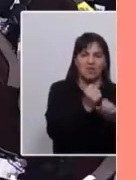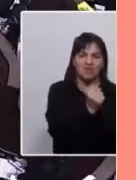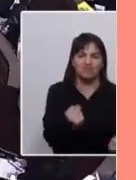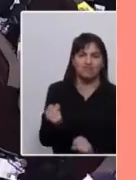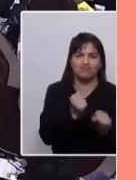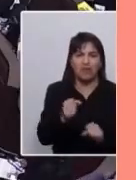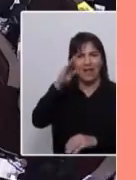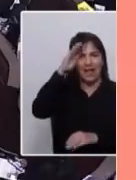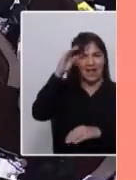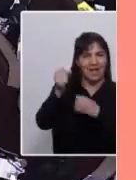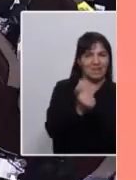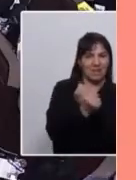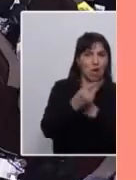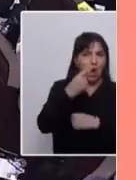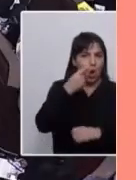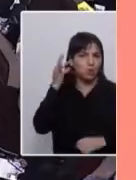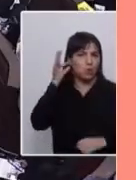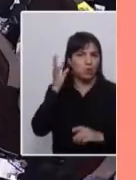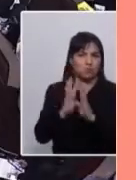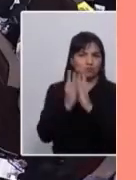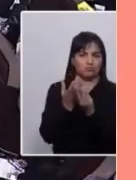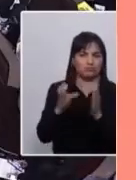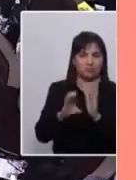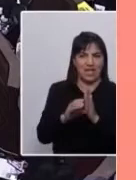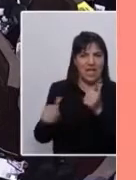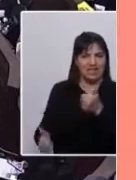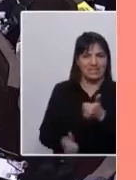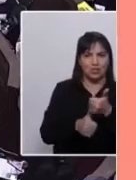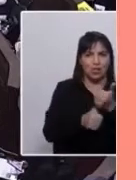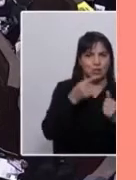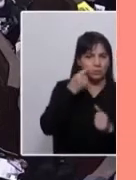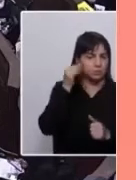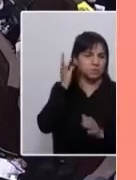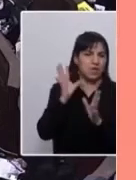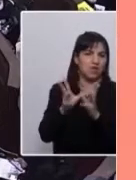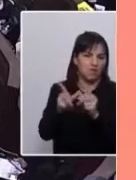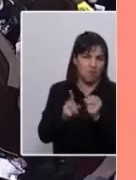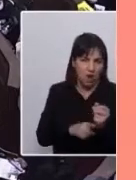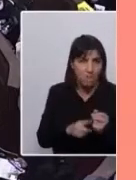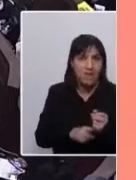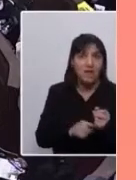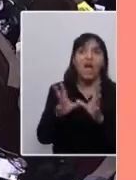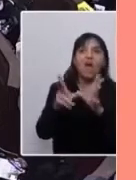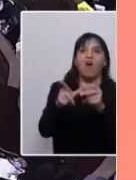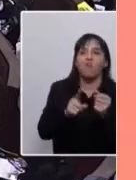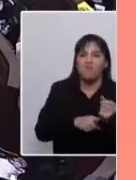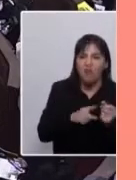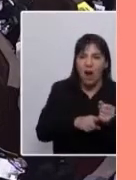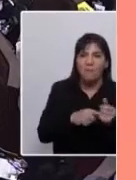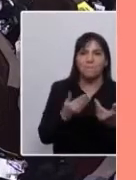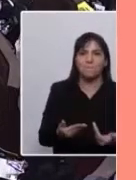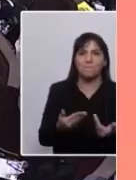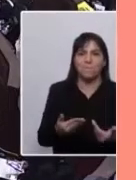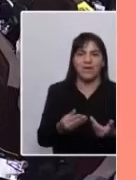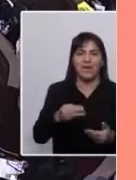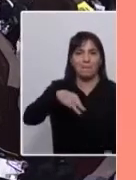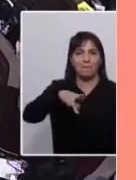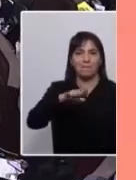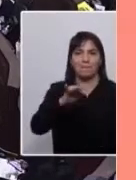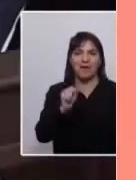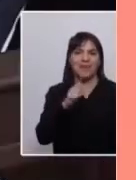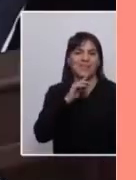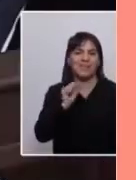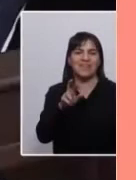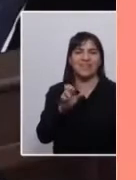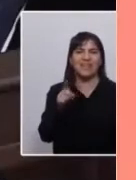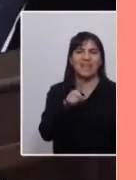asumir. Nosotros creemos que Chile es uno, con un solo pueblo y un solo territorio en el cual